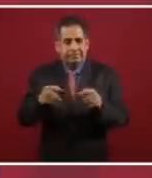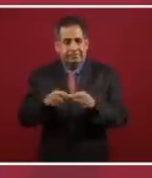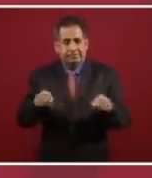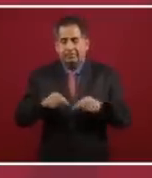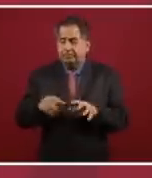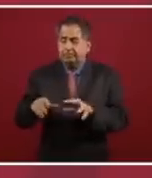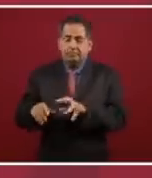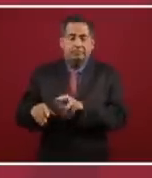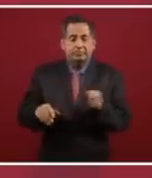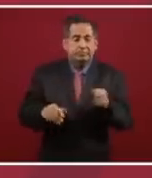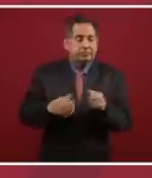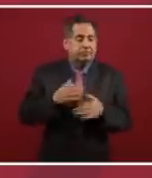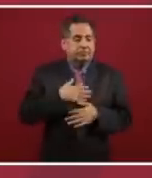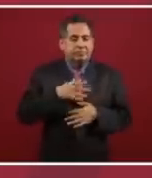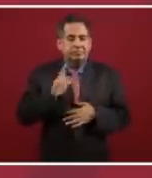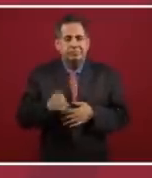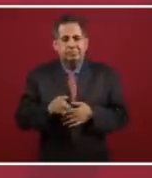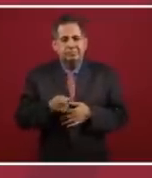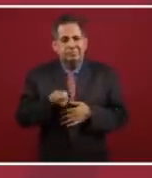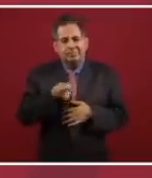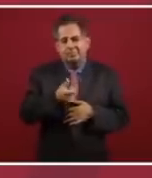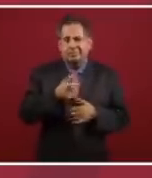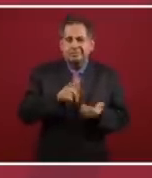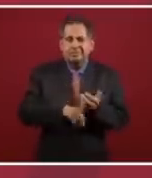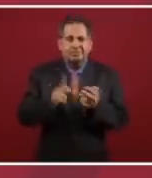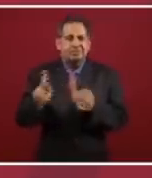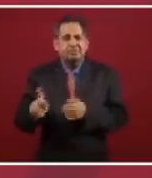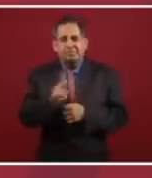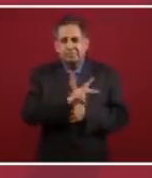que iban a convertir en una especie de Santa Fe,